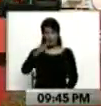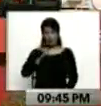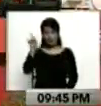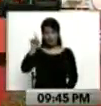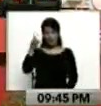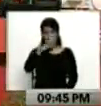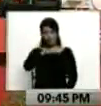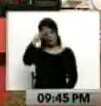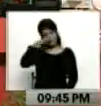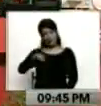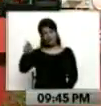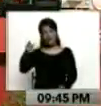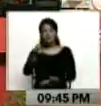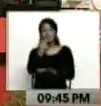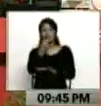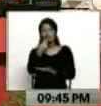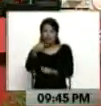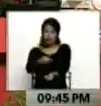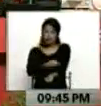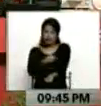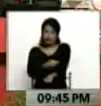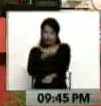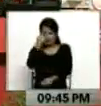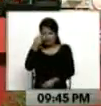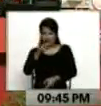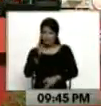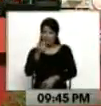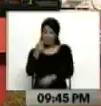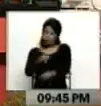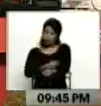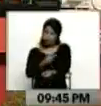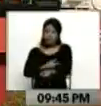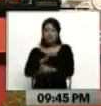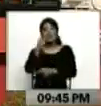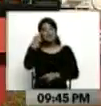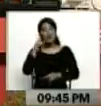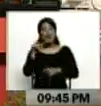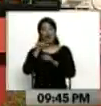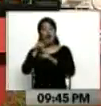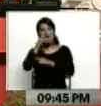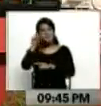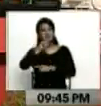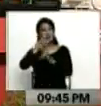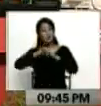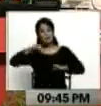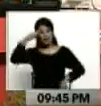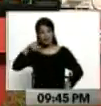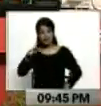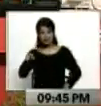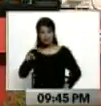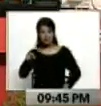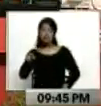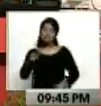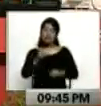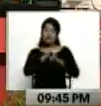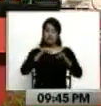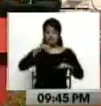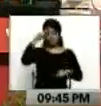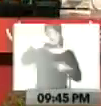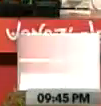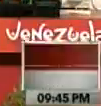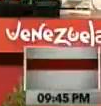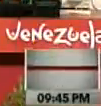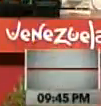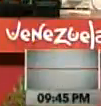nuestro comandante í en pleno tratamiento médico no y era el aniversario de nuestra Guardia nacional bolivariana y